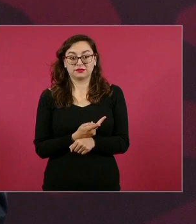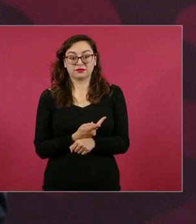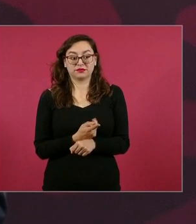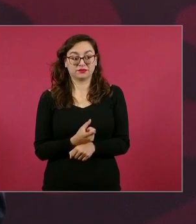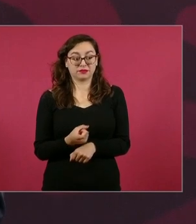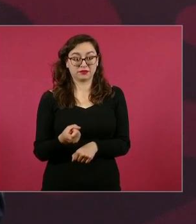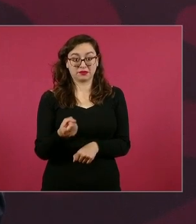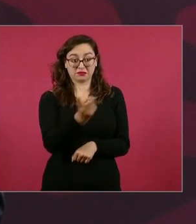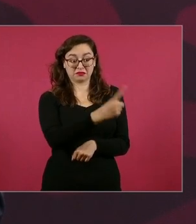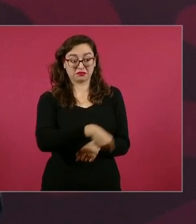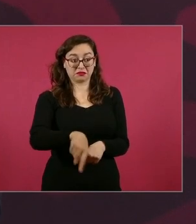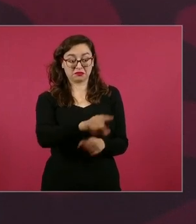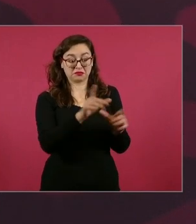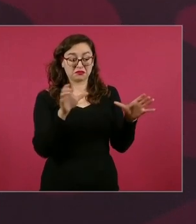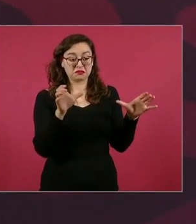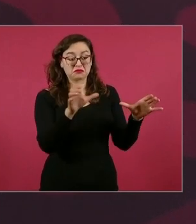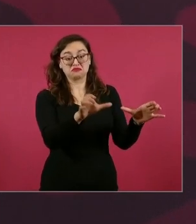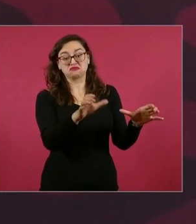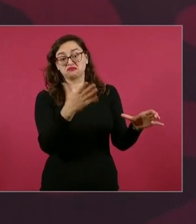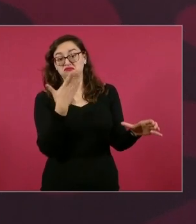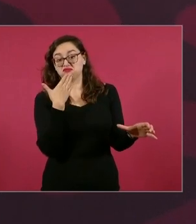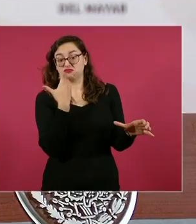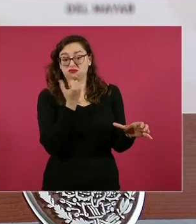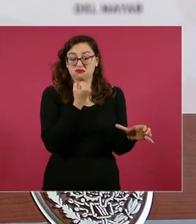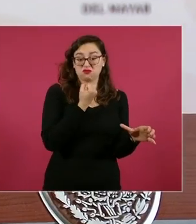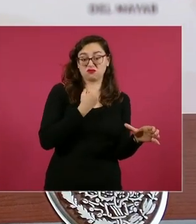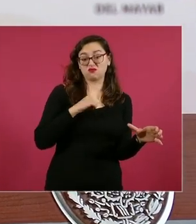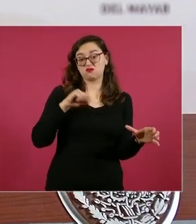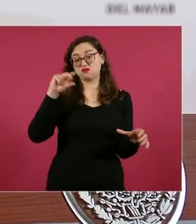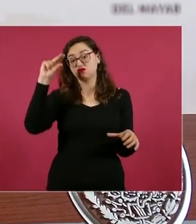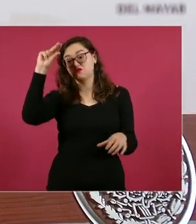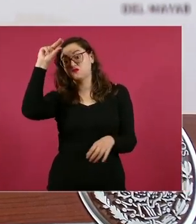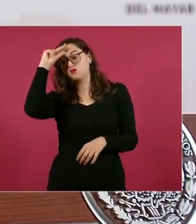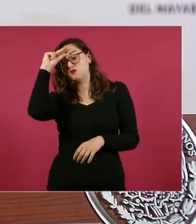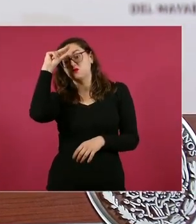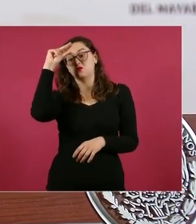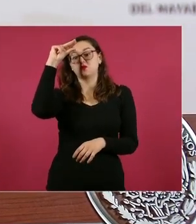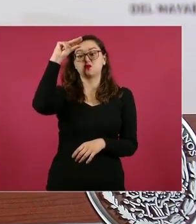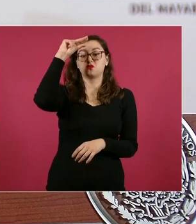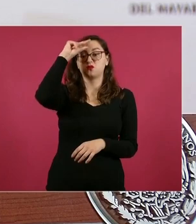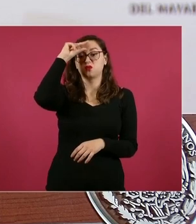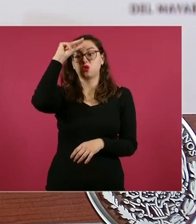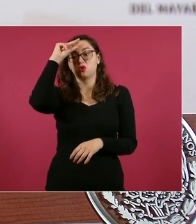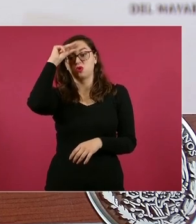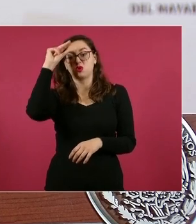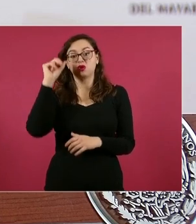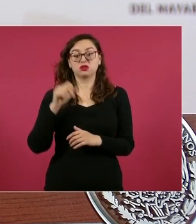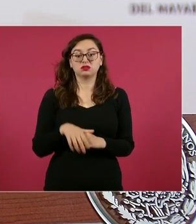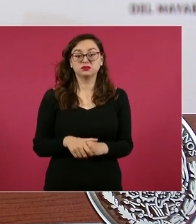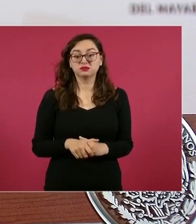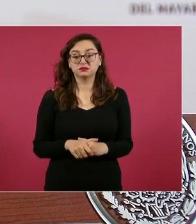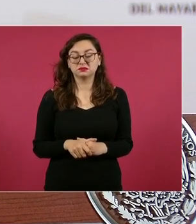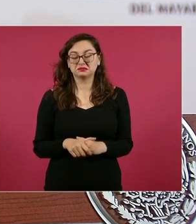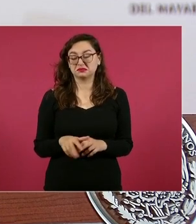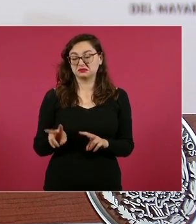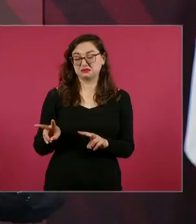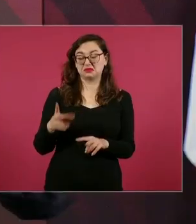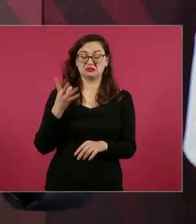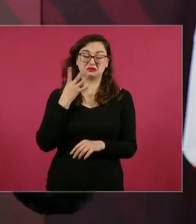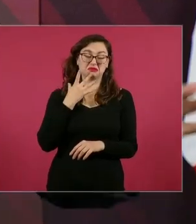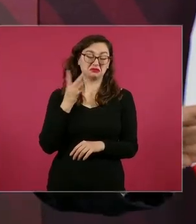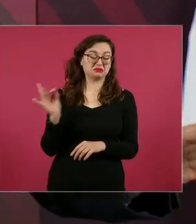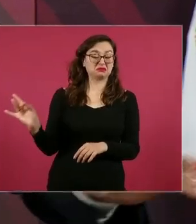este expertos o sabiondos eso